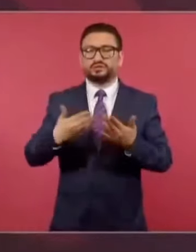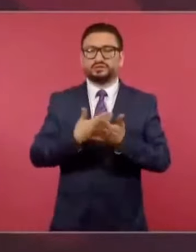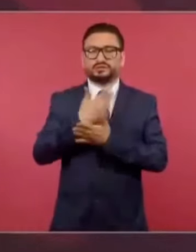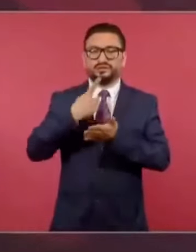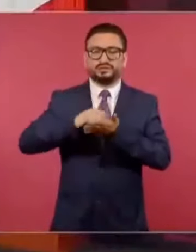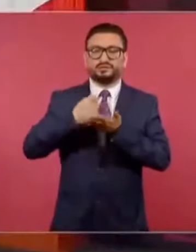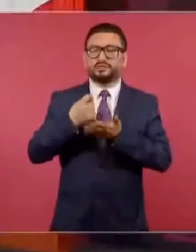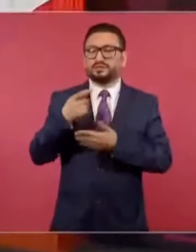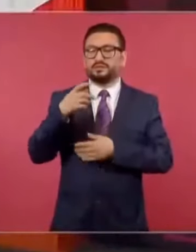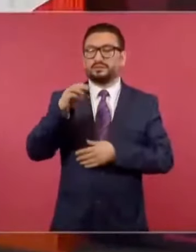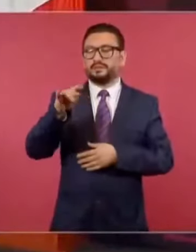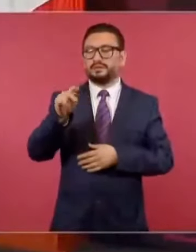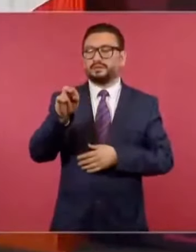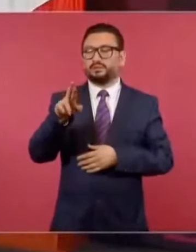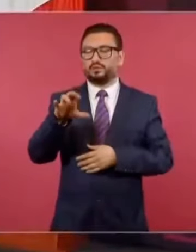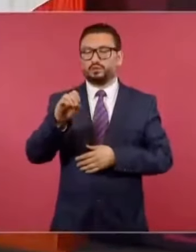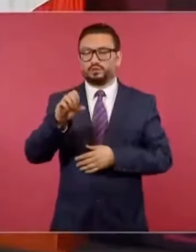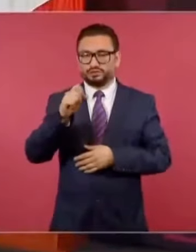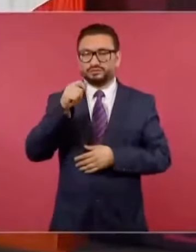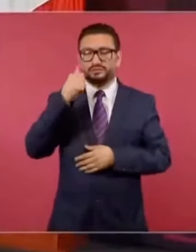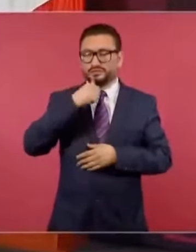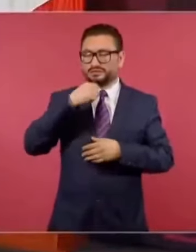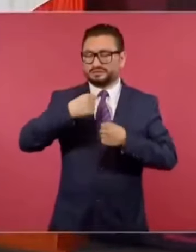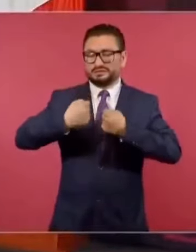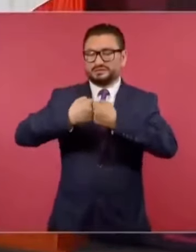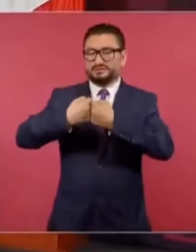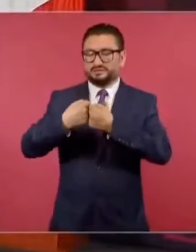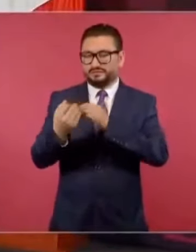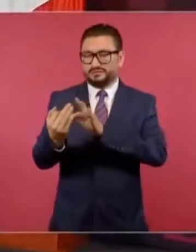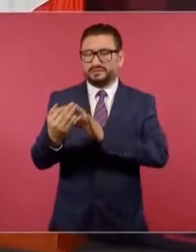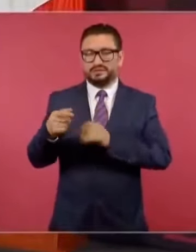pero vivió siempre en la frontera